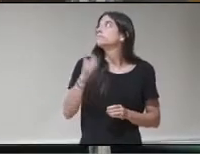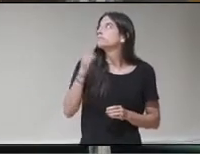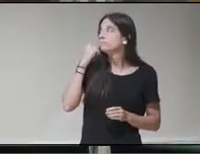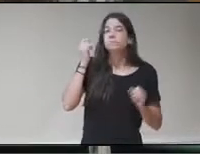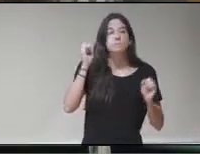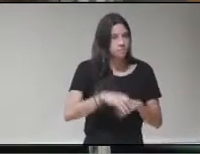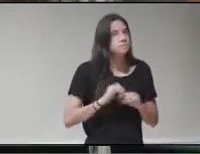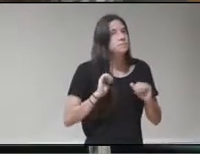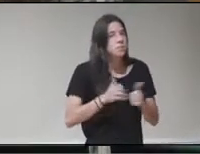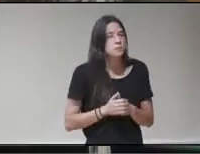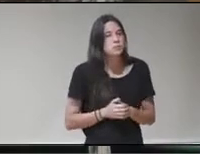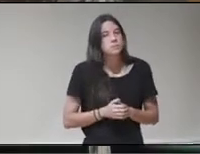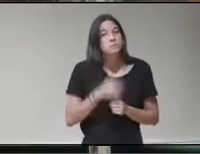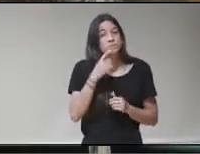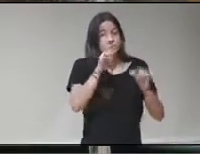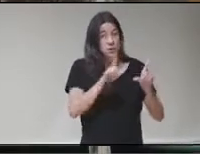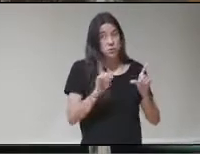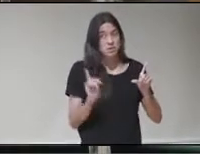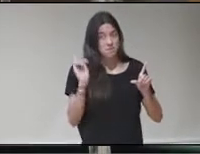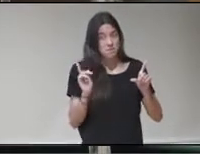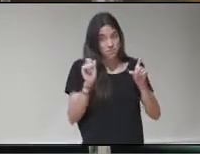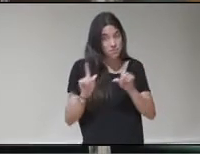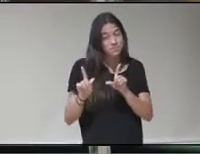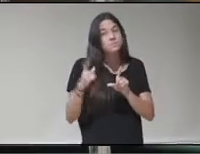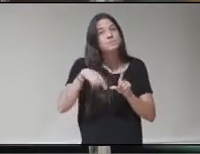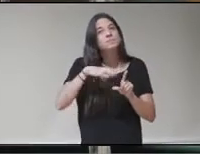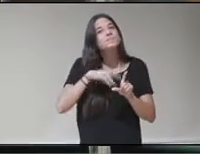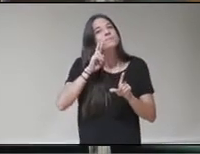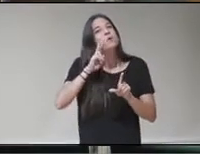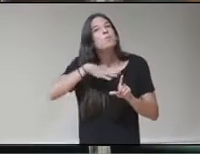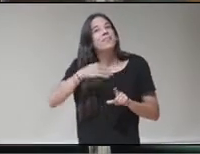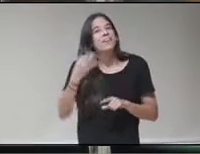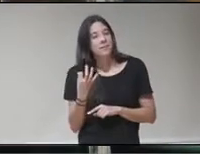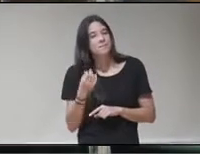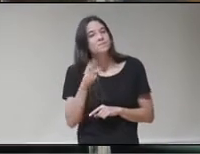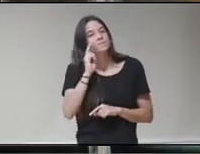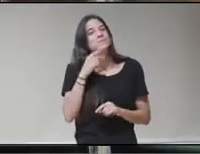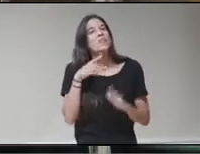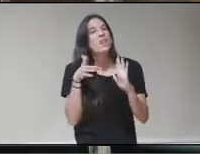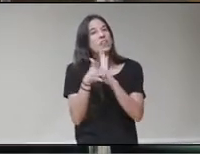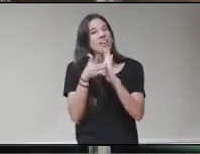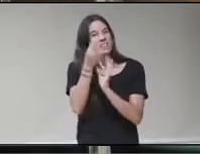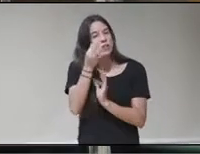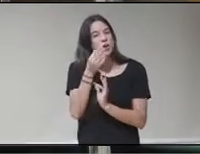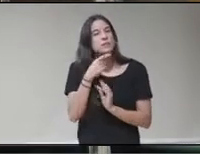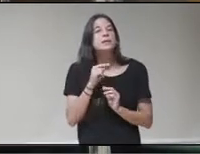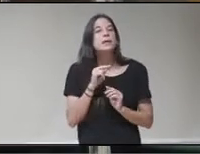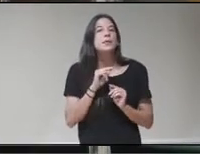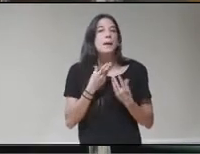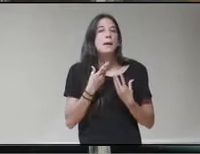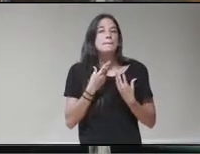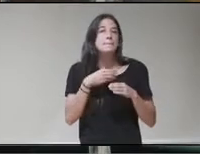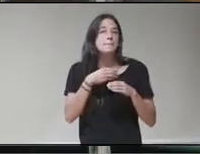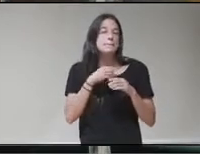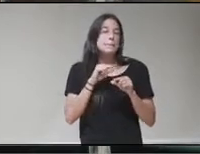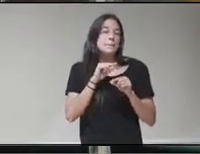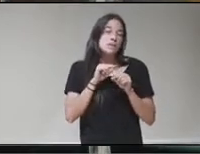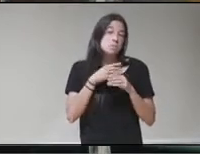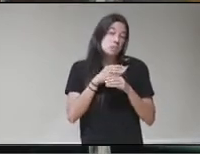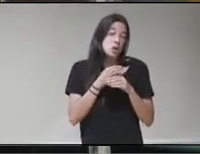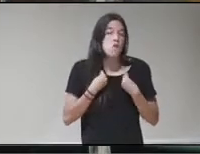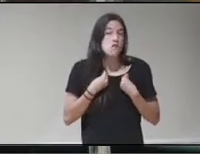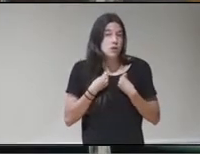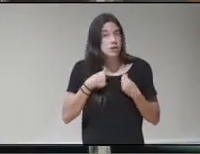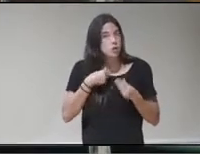Vale. Bien, en esta diapositiva podéis ver en primer lugar la definición de microbiota autóctona que yo utilizo habitualmente.